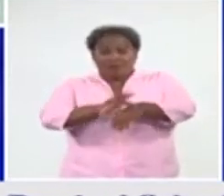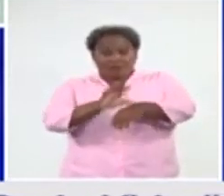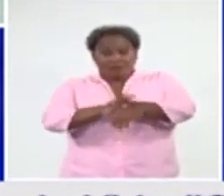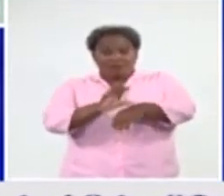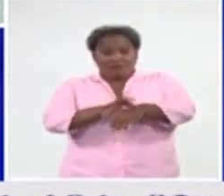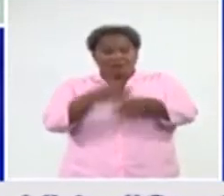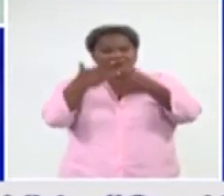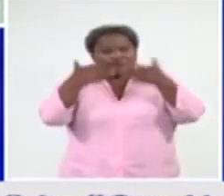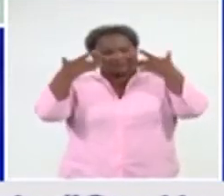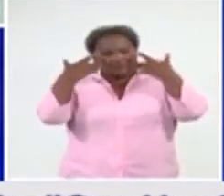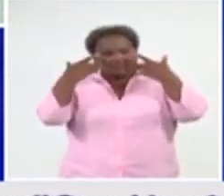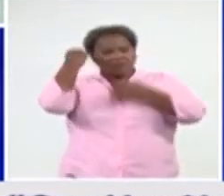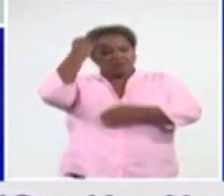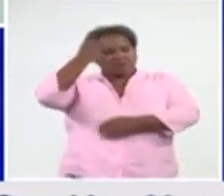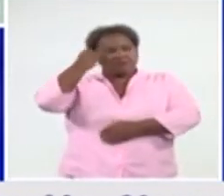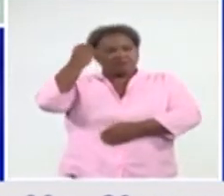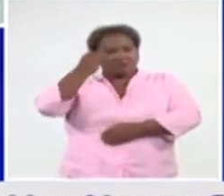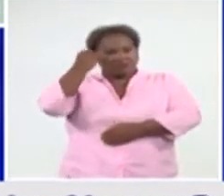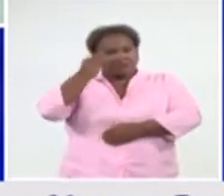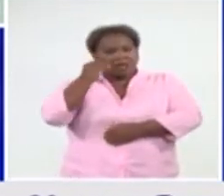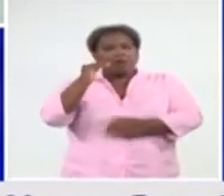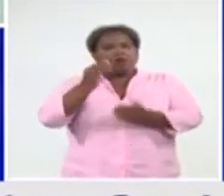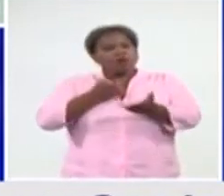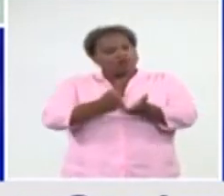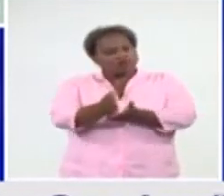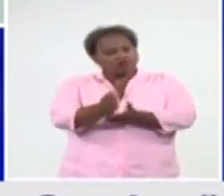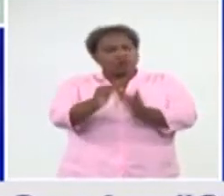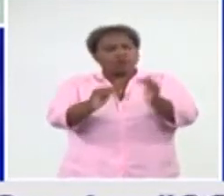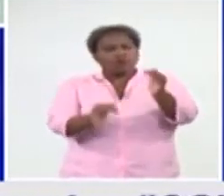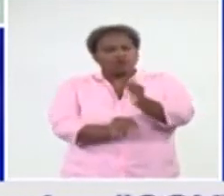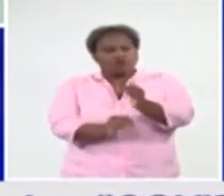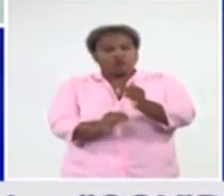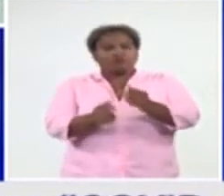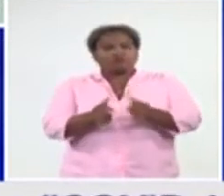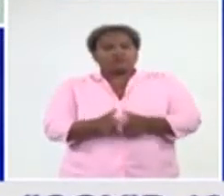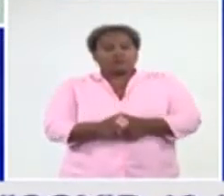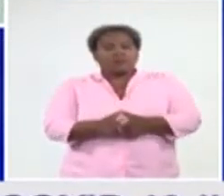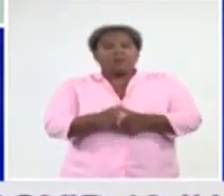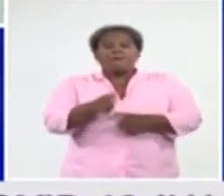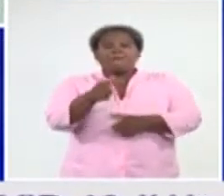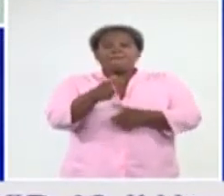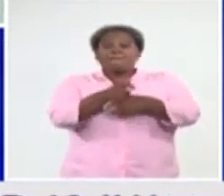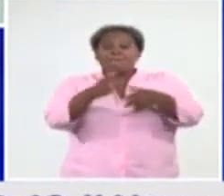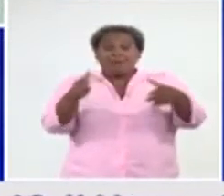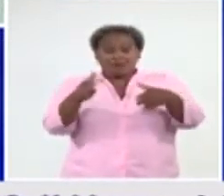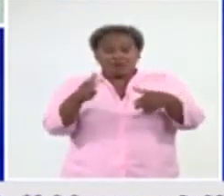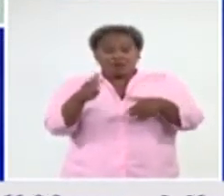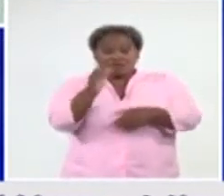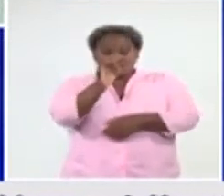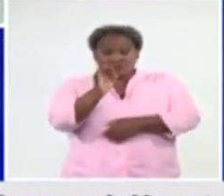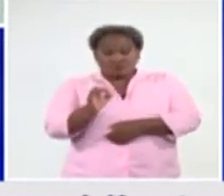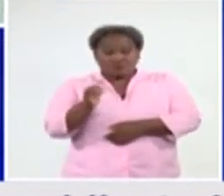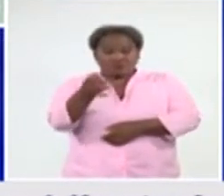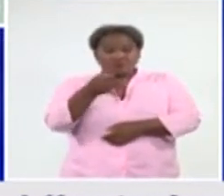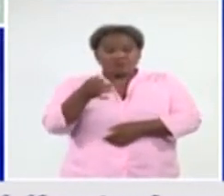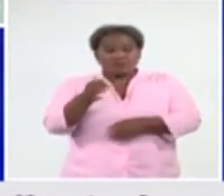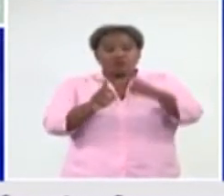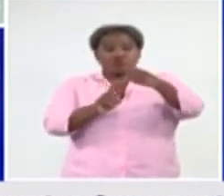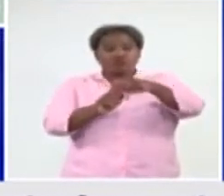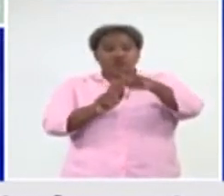estabilizar esta reducción. El mayor por ciento en el municipio de Las Tunas, donde se